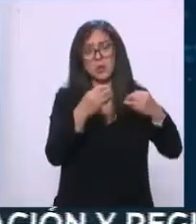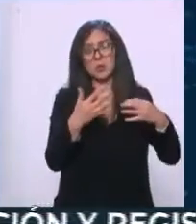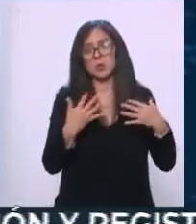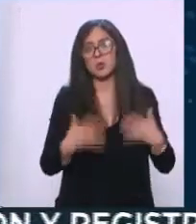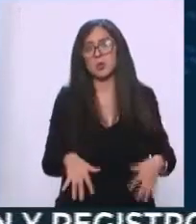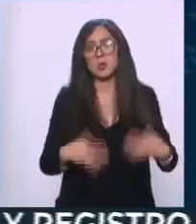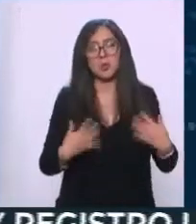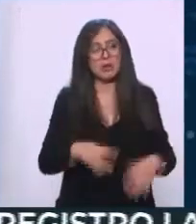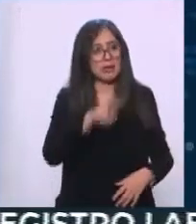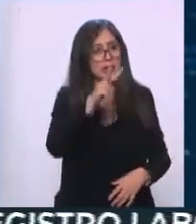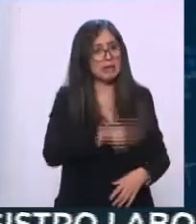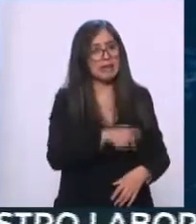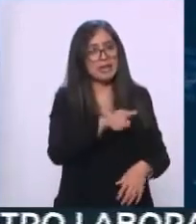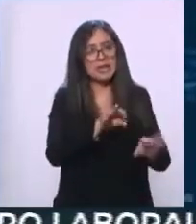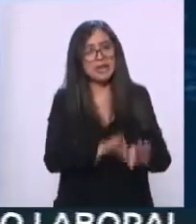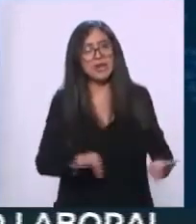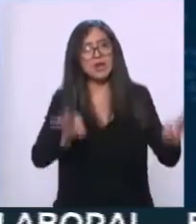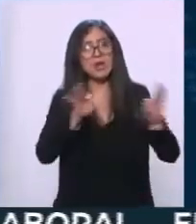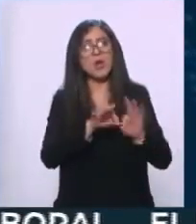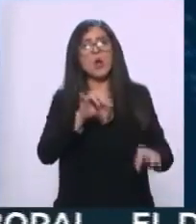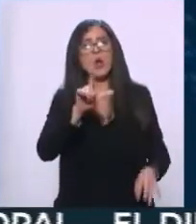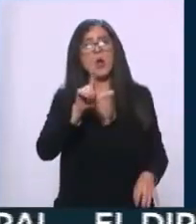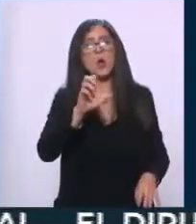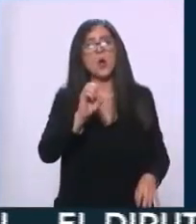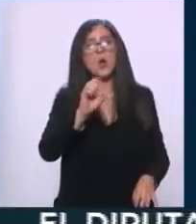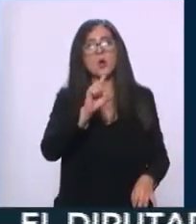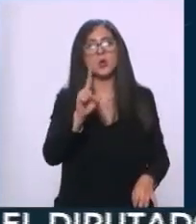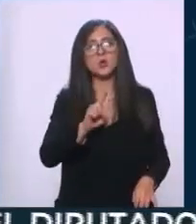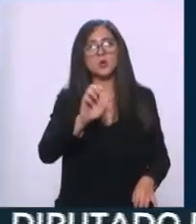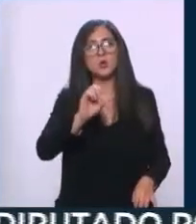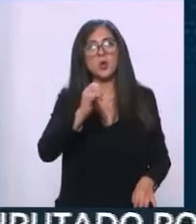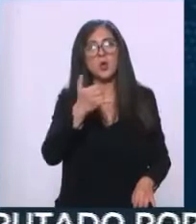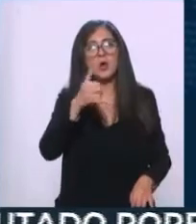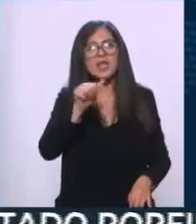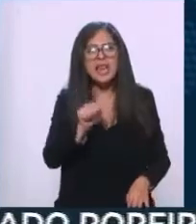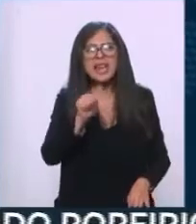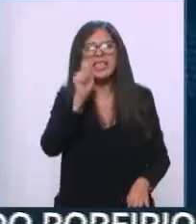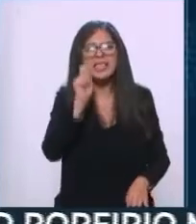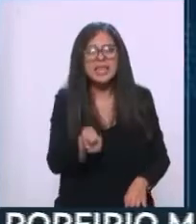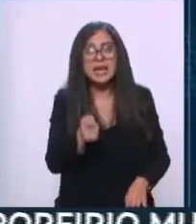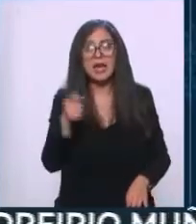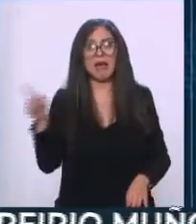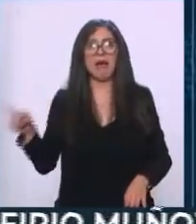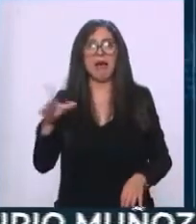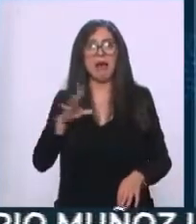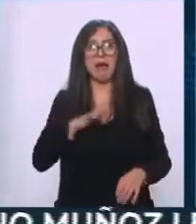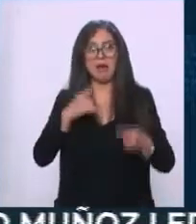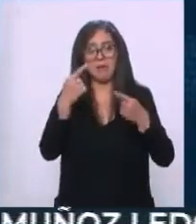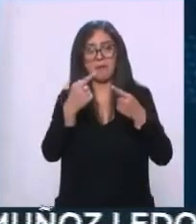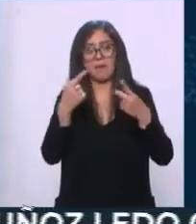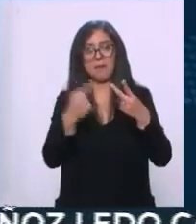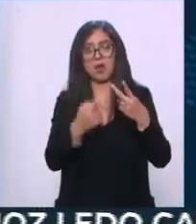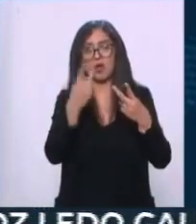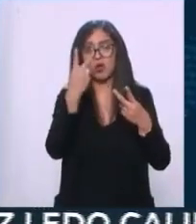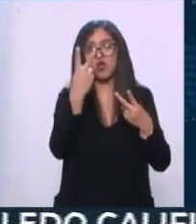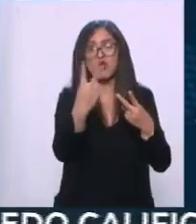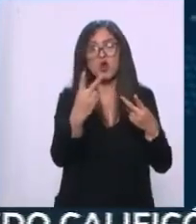como de Lozoya Austin, porque estamos hablando de expresidentes, por lo menos dos,